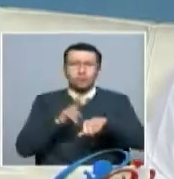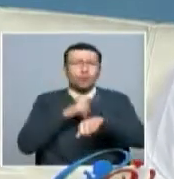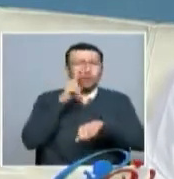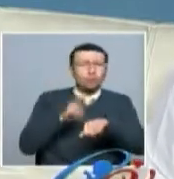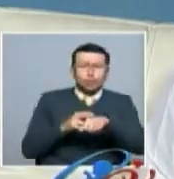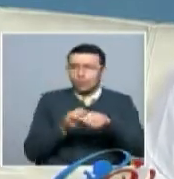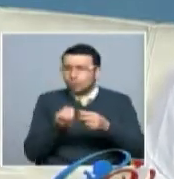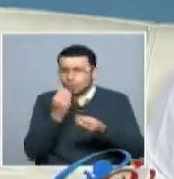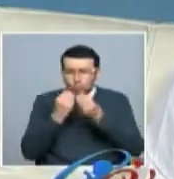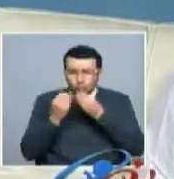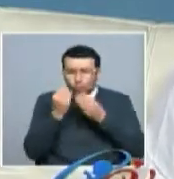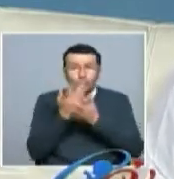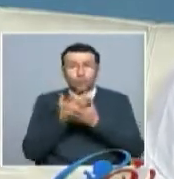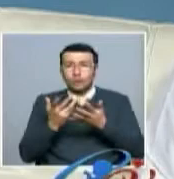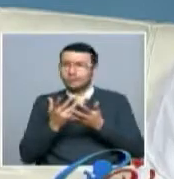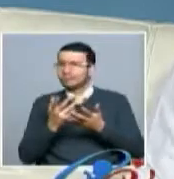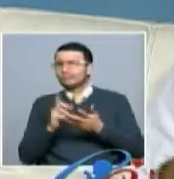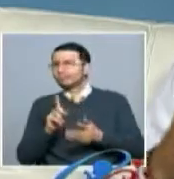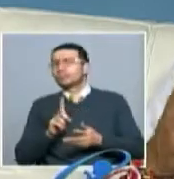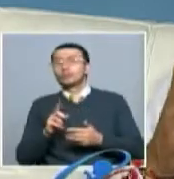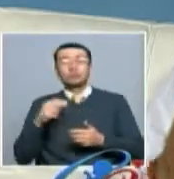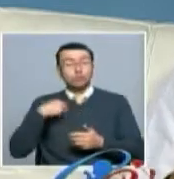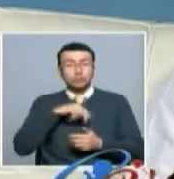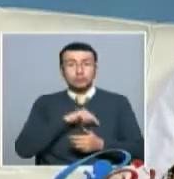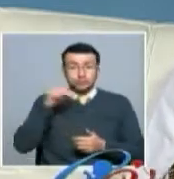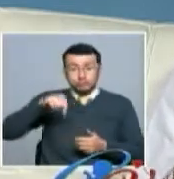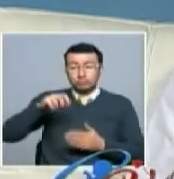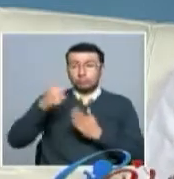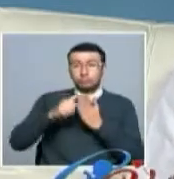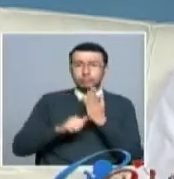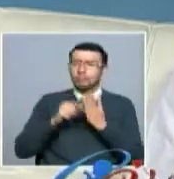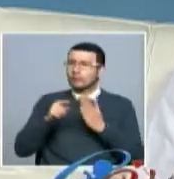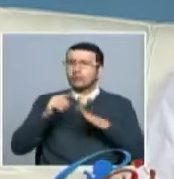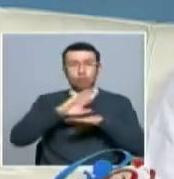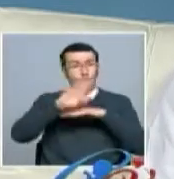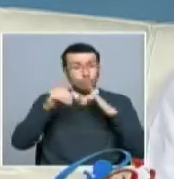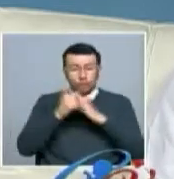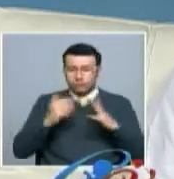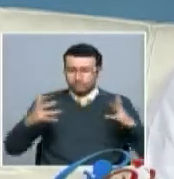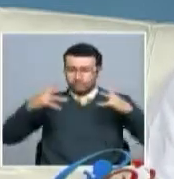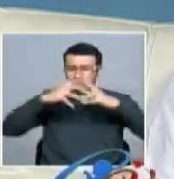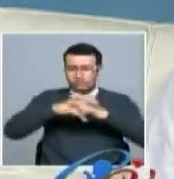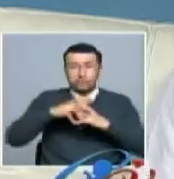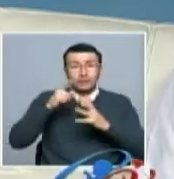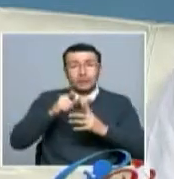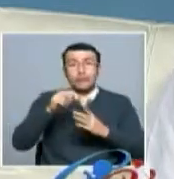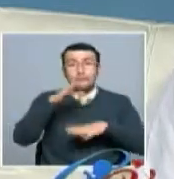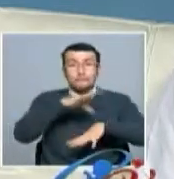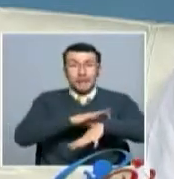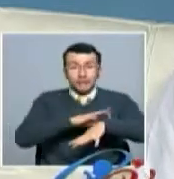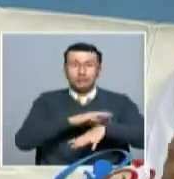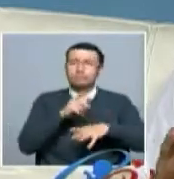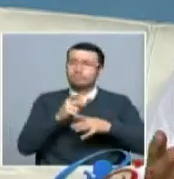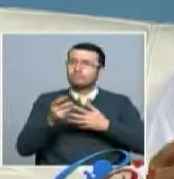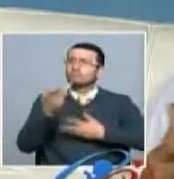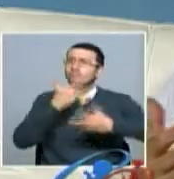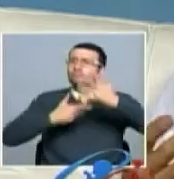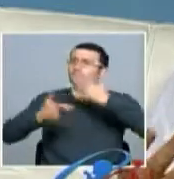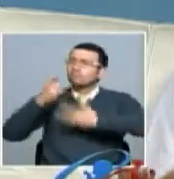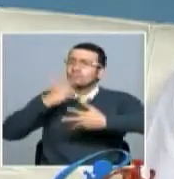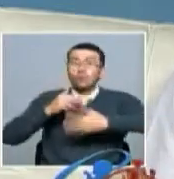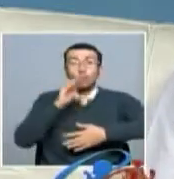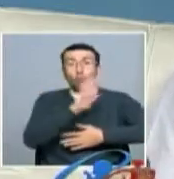naturismo, este es un programa que integra todas las especialidades de la medicina para que ustedes cada vez